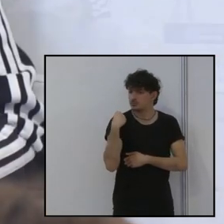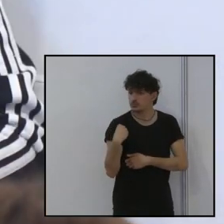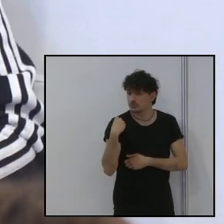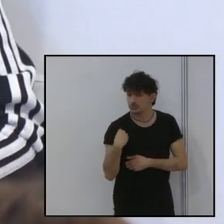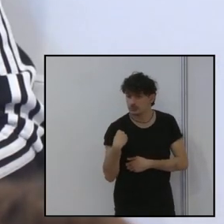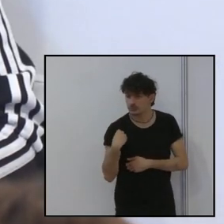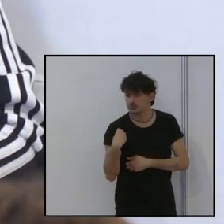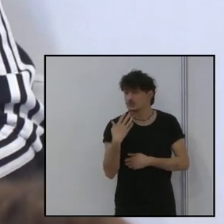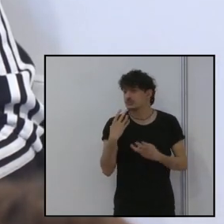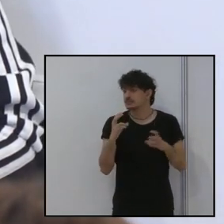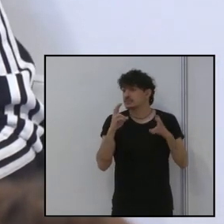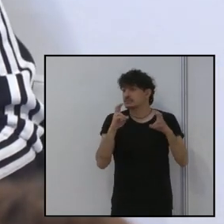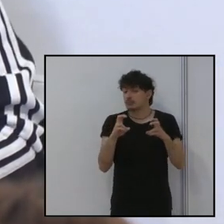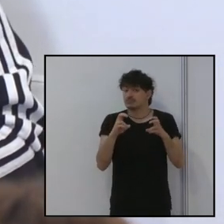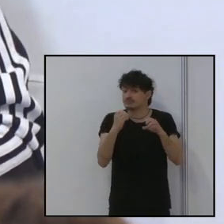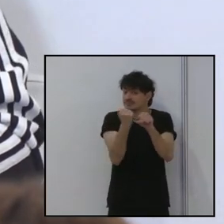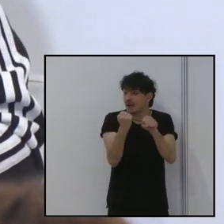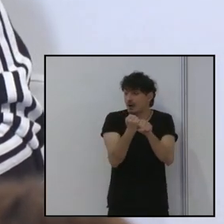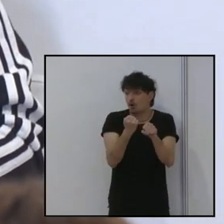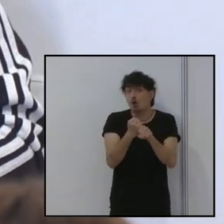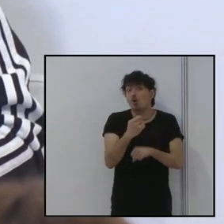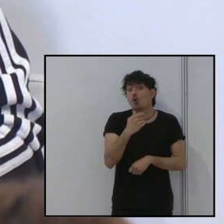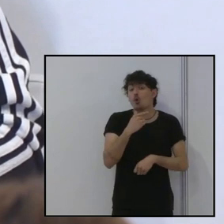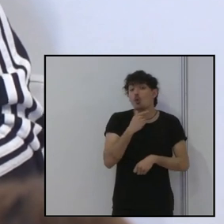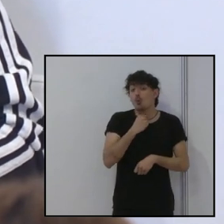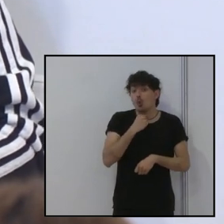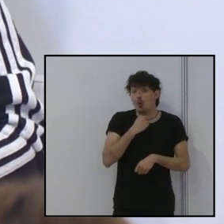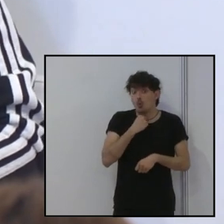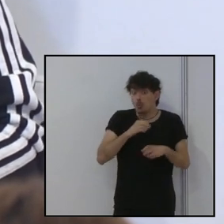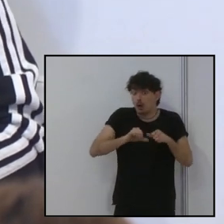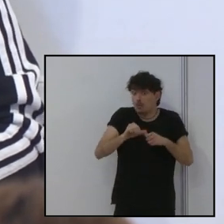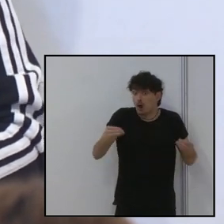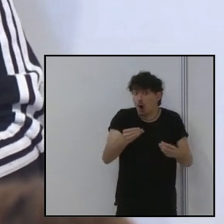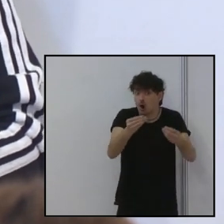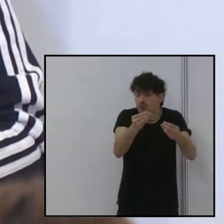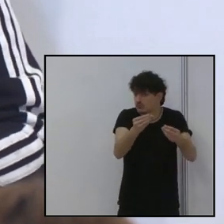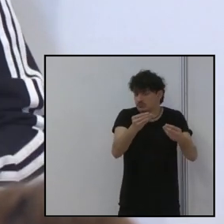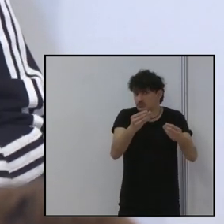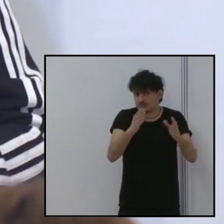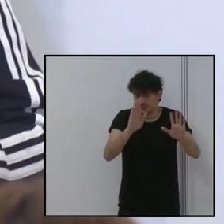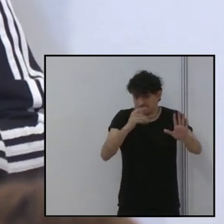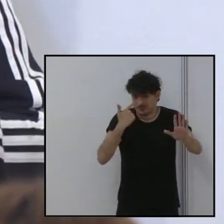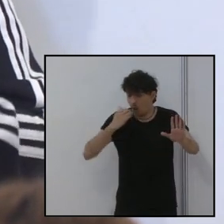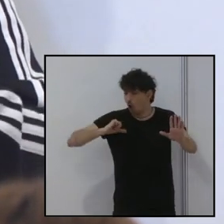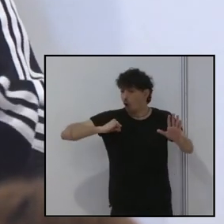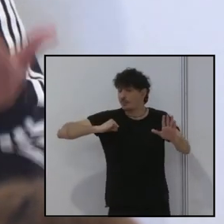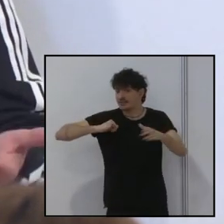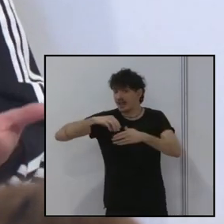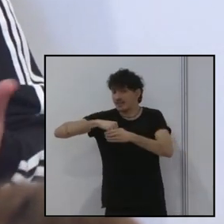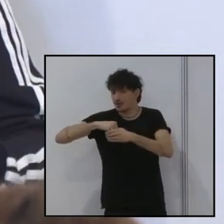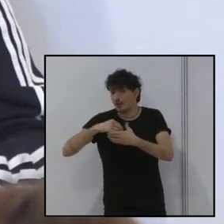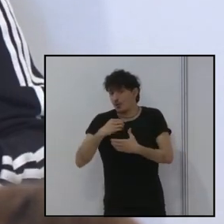al humor ha ayudado a remontar? Y es como, no, cuando sales del hospital no existe el sentido del humor, o sea, no está en el catálogo, no en el sentido de que no puedas